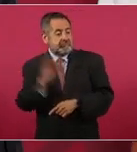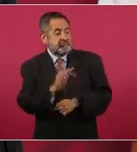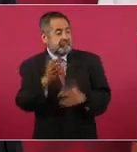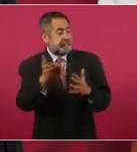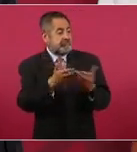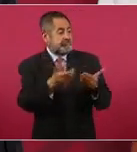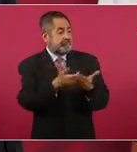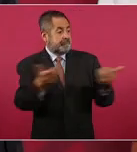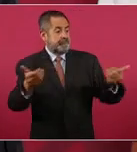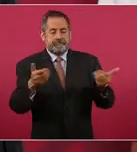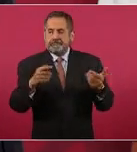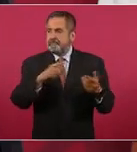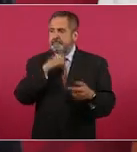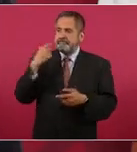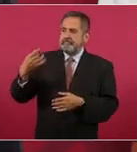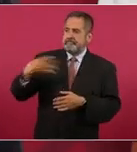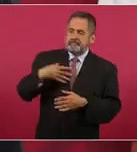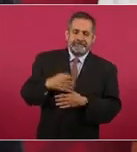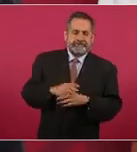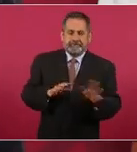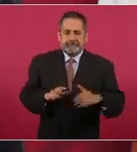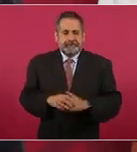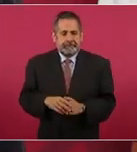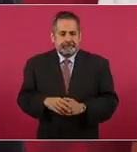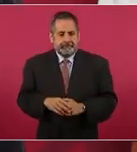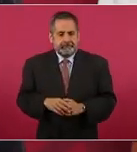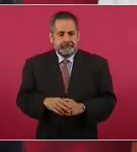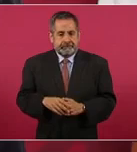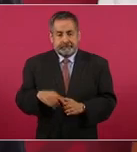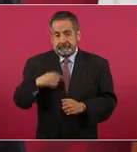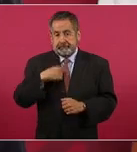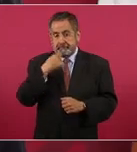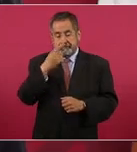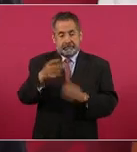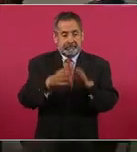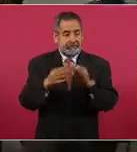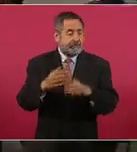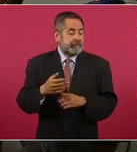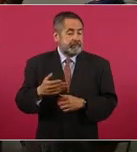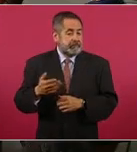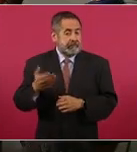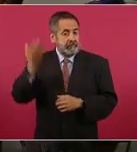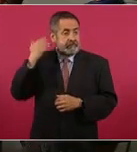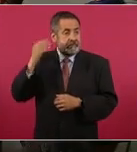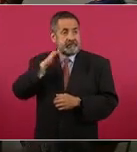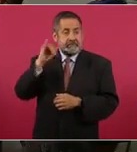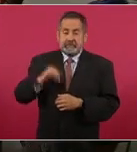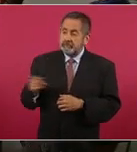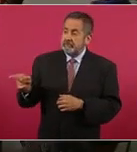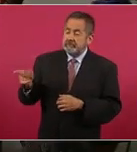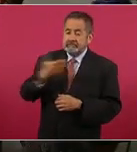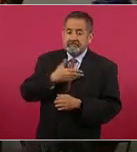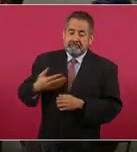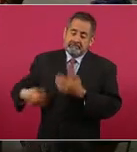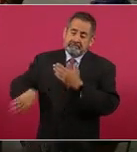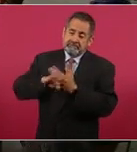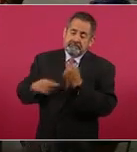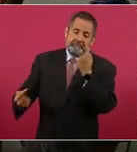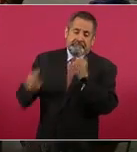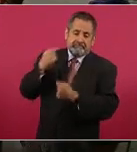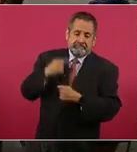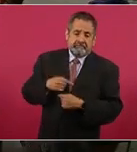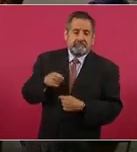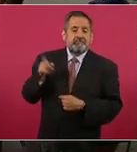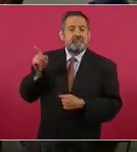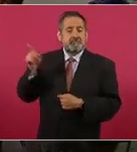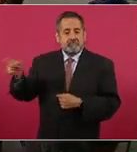vencernos. Tengo que decir que nunca un presidente me había ofendido. Usted